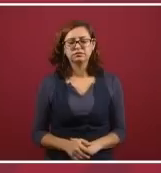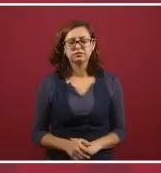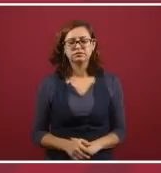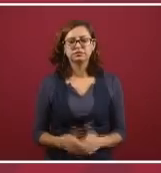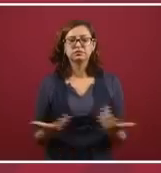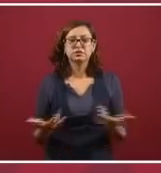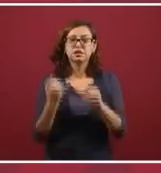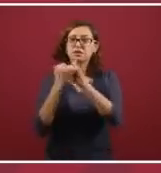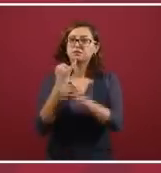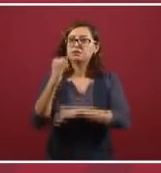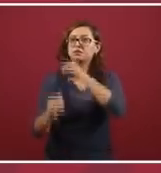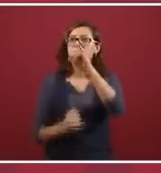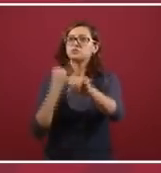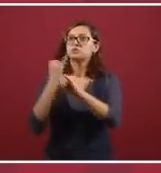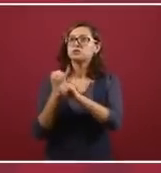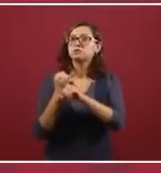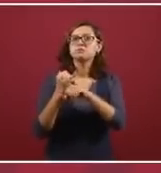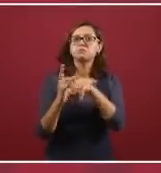internacionales